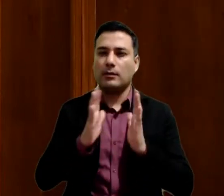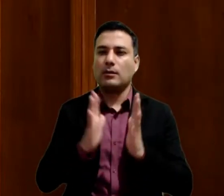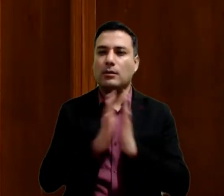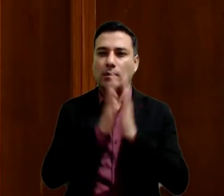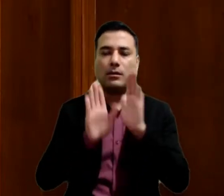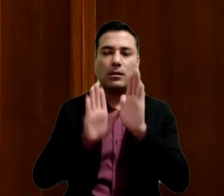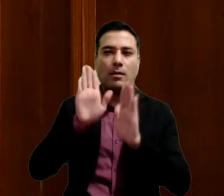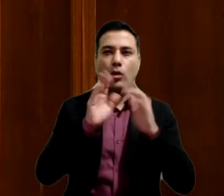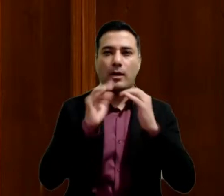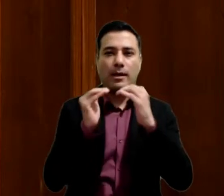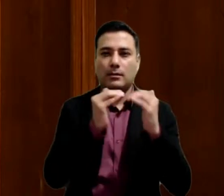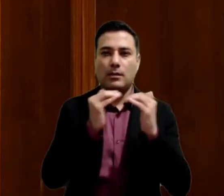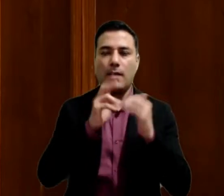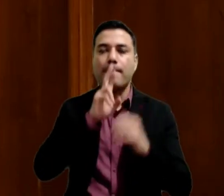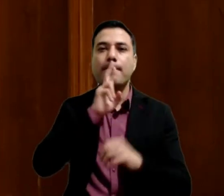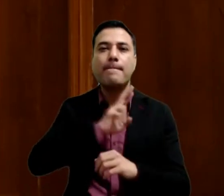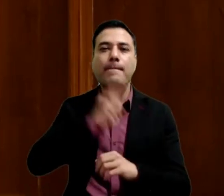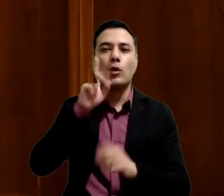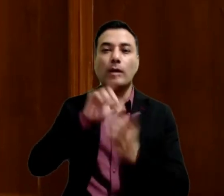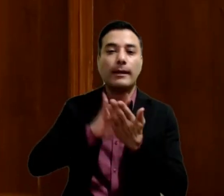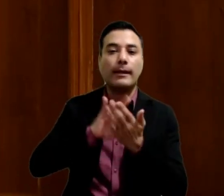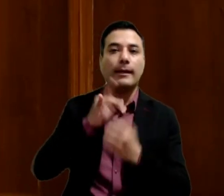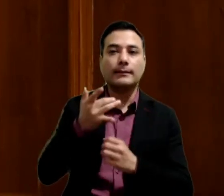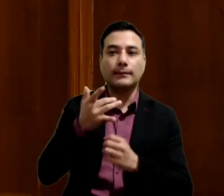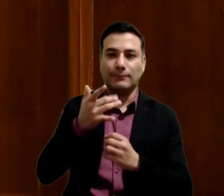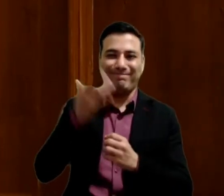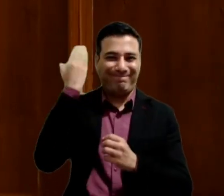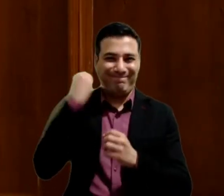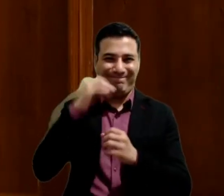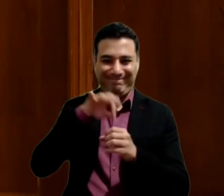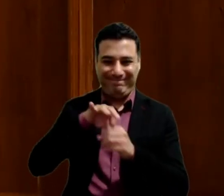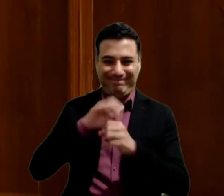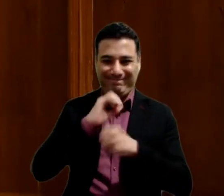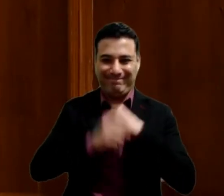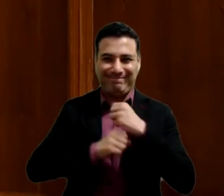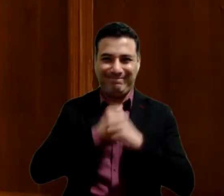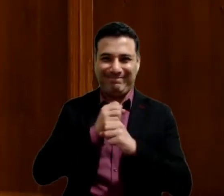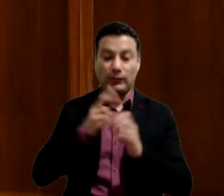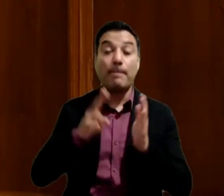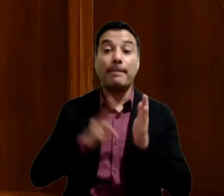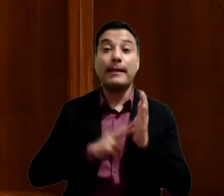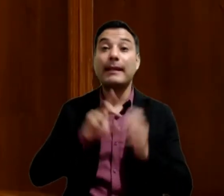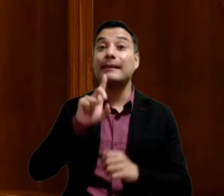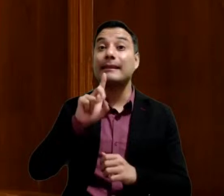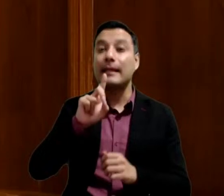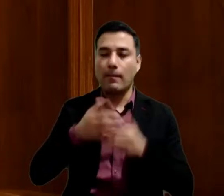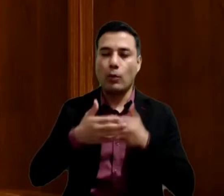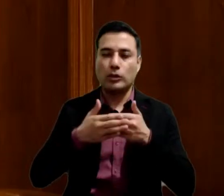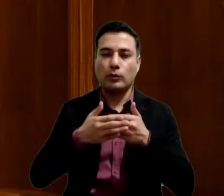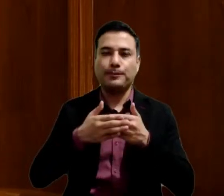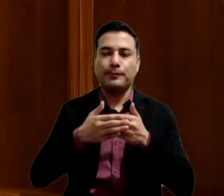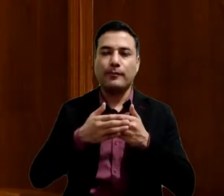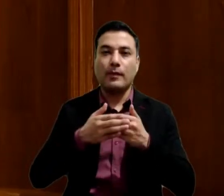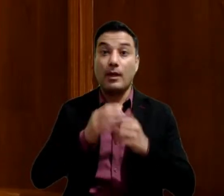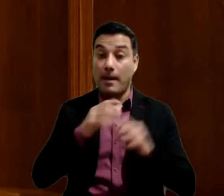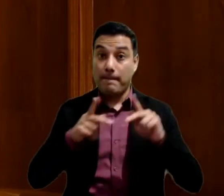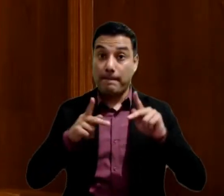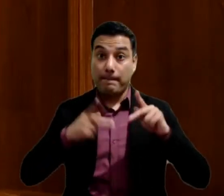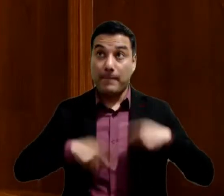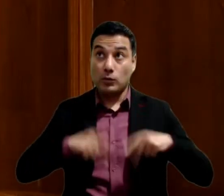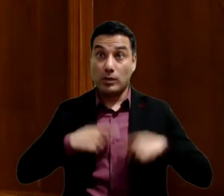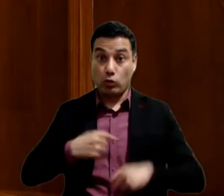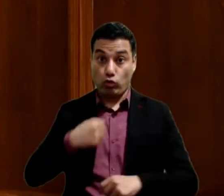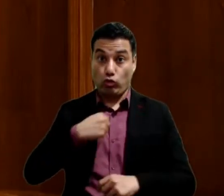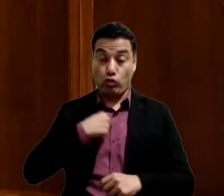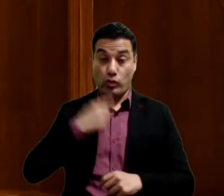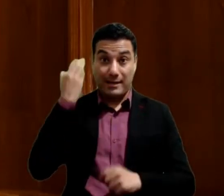de los procesos electorales de 2030, ninguna persona que haya ocupado un cargo de